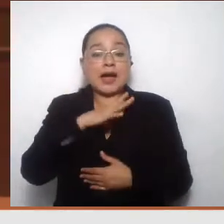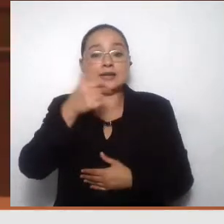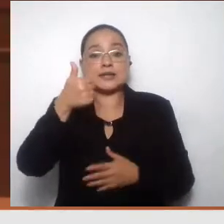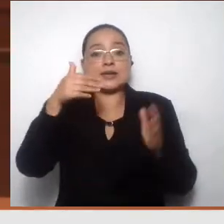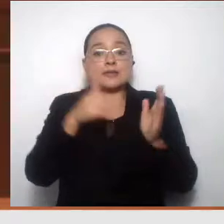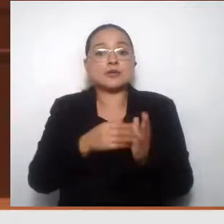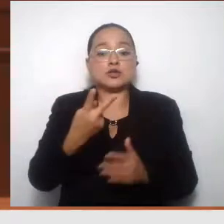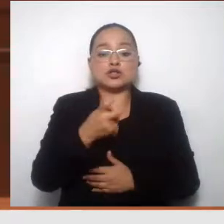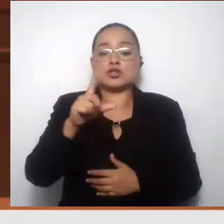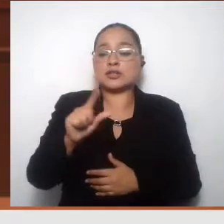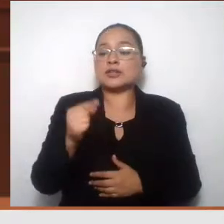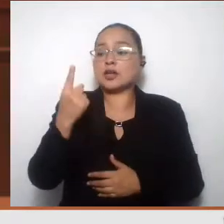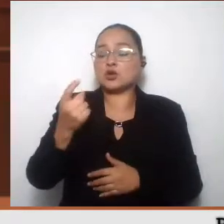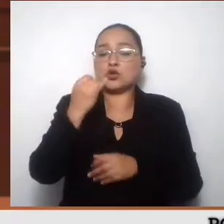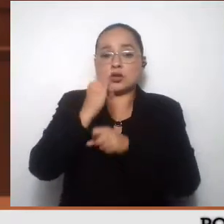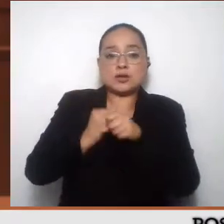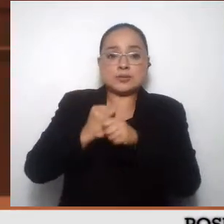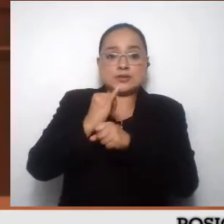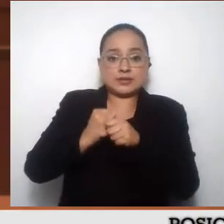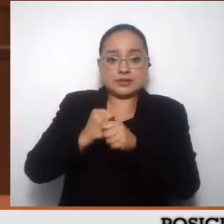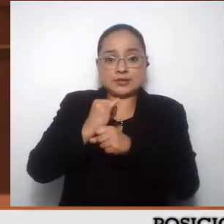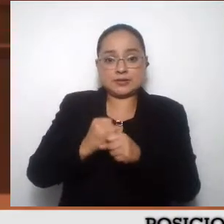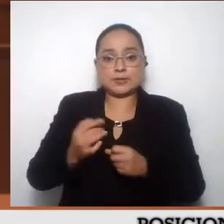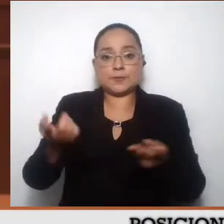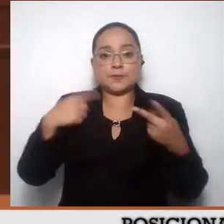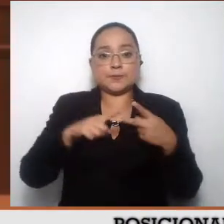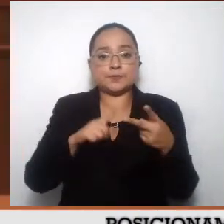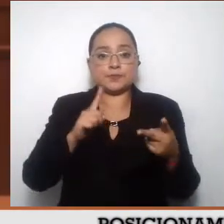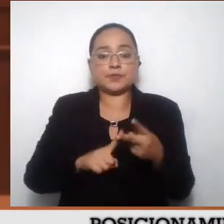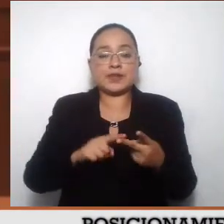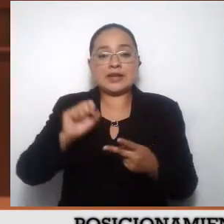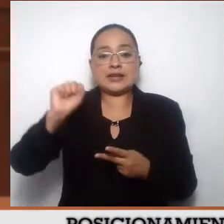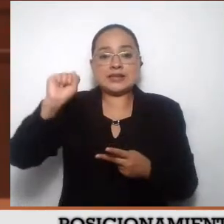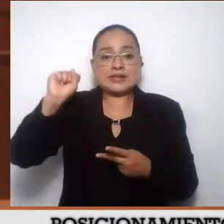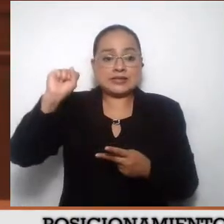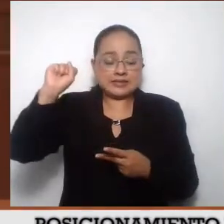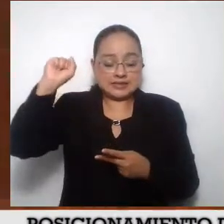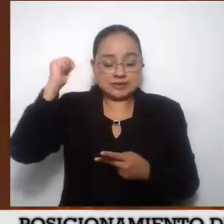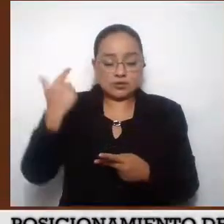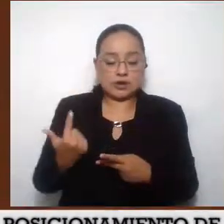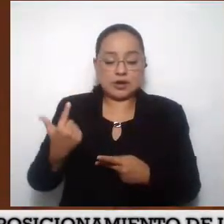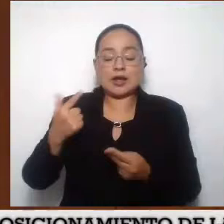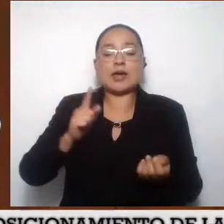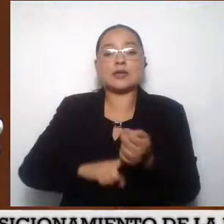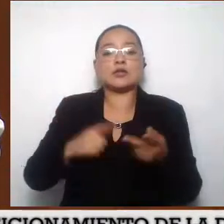6.271 averiguaciones previas. Sinaloa municipio tenía una población de